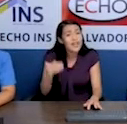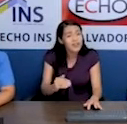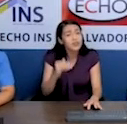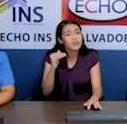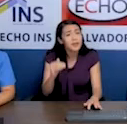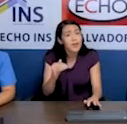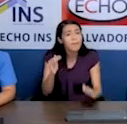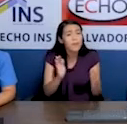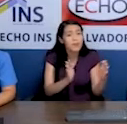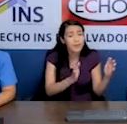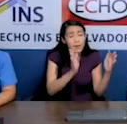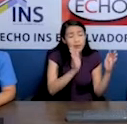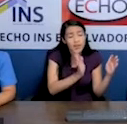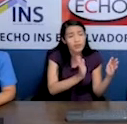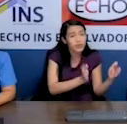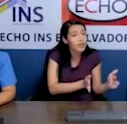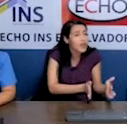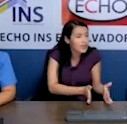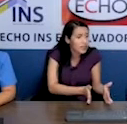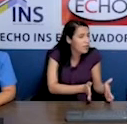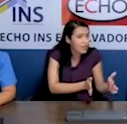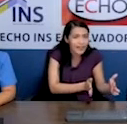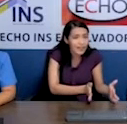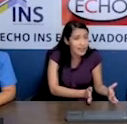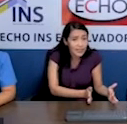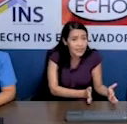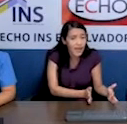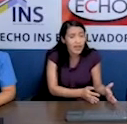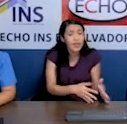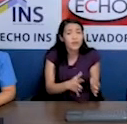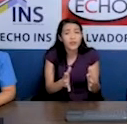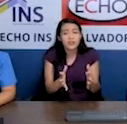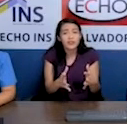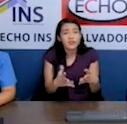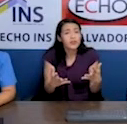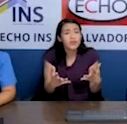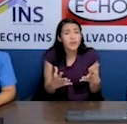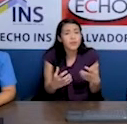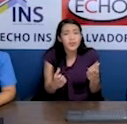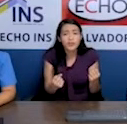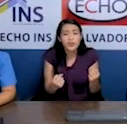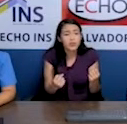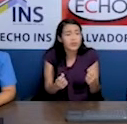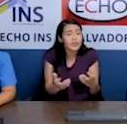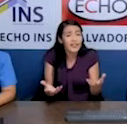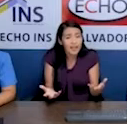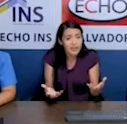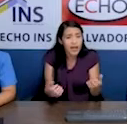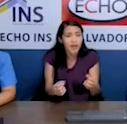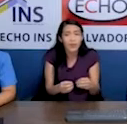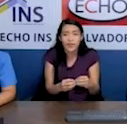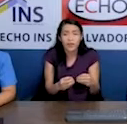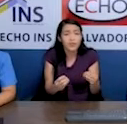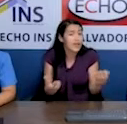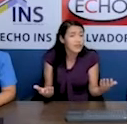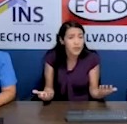nivel. Que si ustedes ven, vamos viendo de lo básico desde la clínica, porque si nos encontramos en una situación de